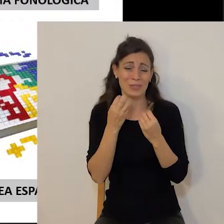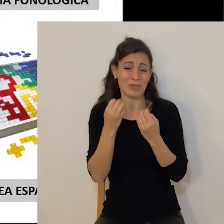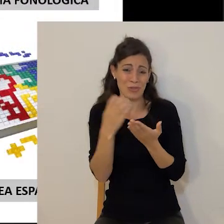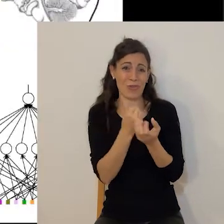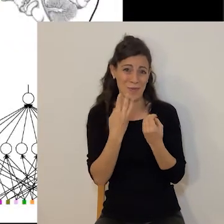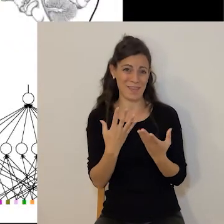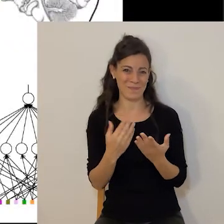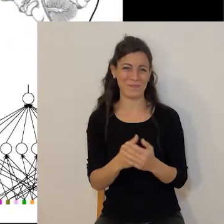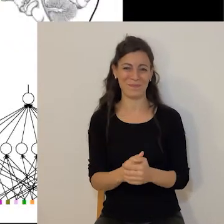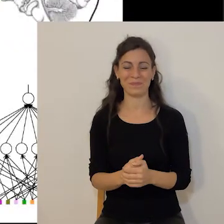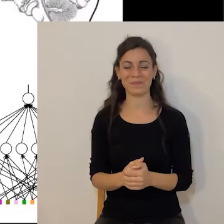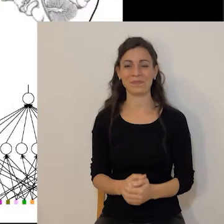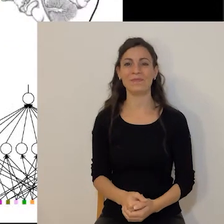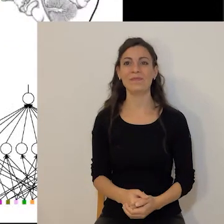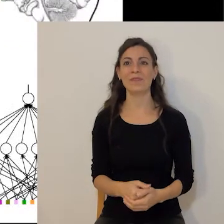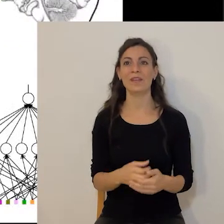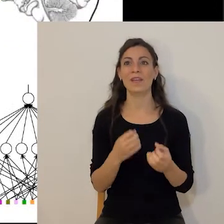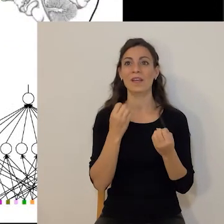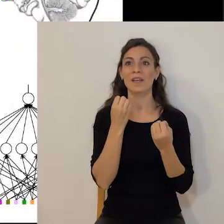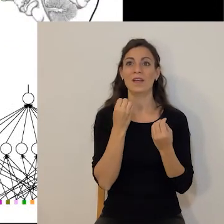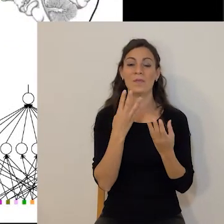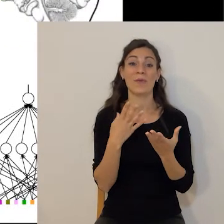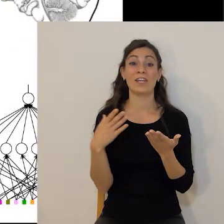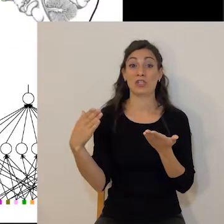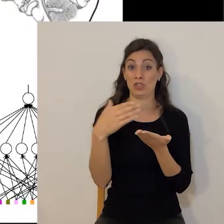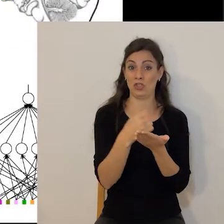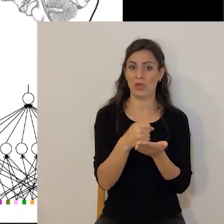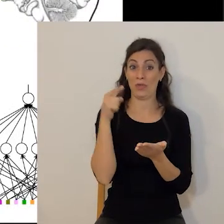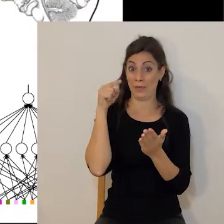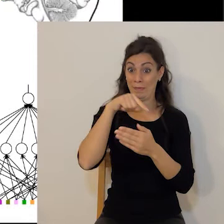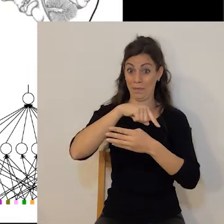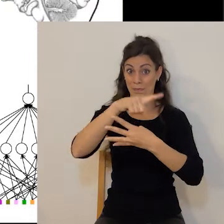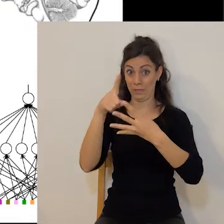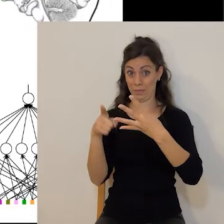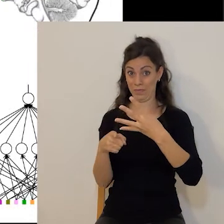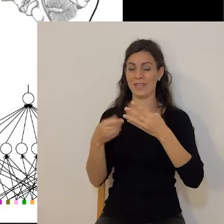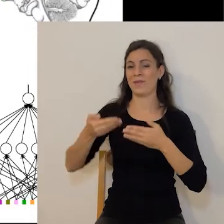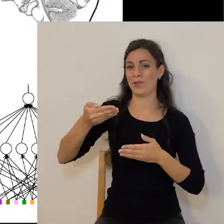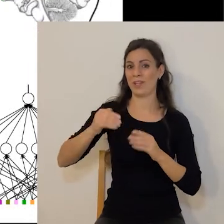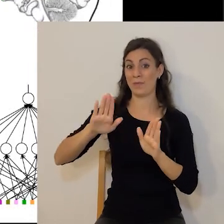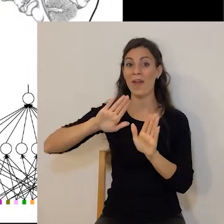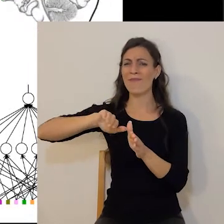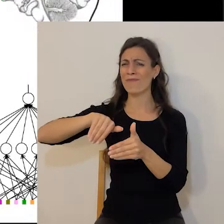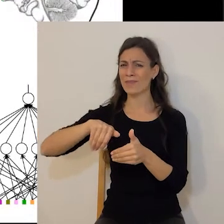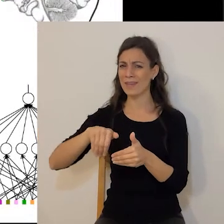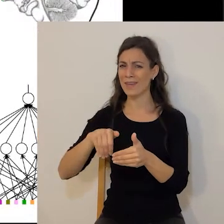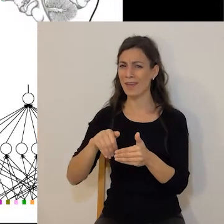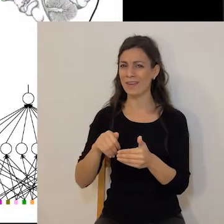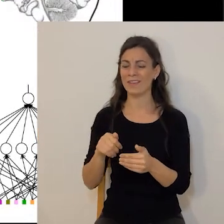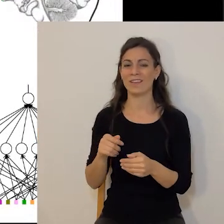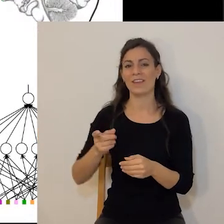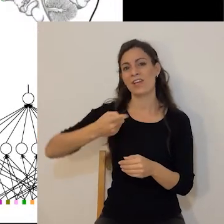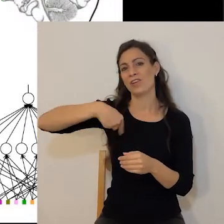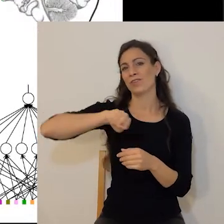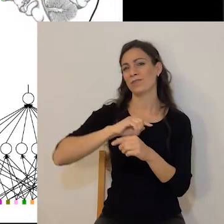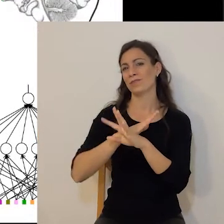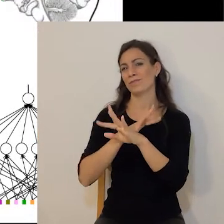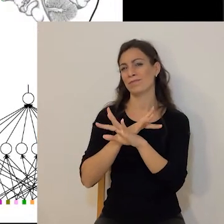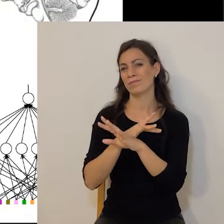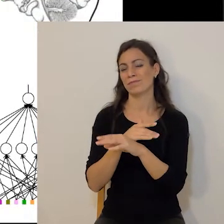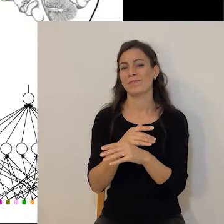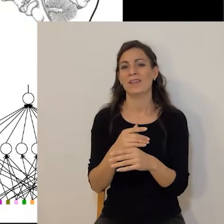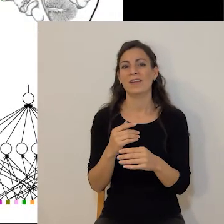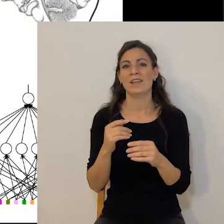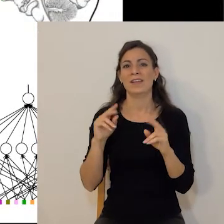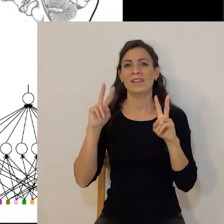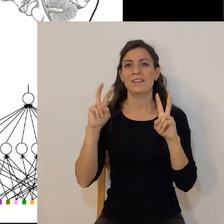bien. Pues bueno, pues todo eso es importante, pero al final de todo, al final vamos a jugar para relacionándolo